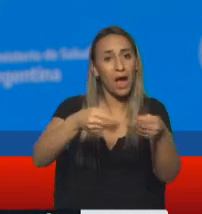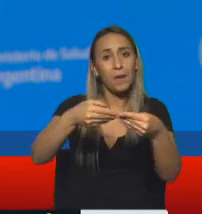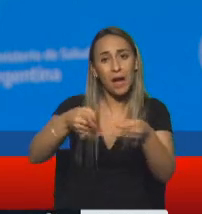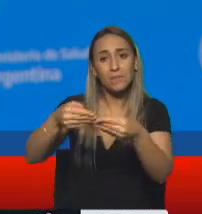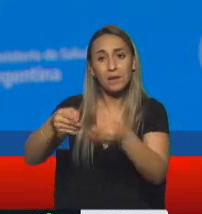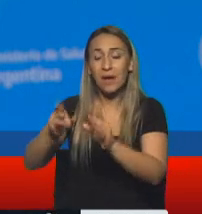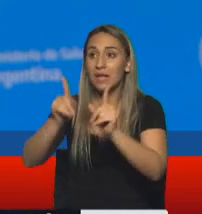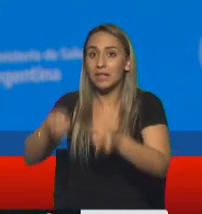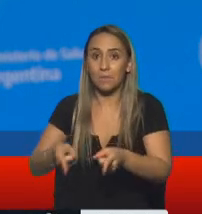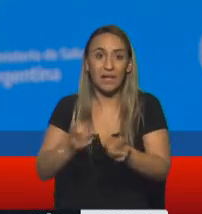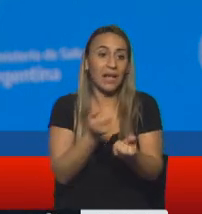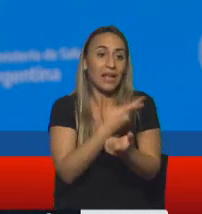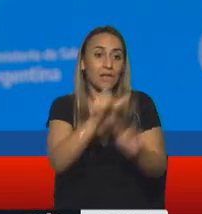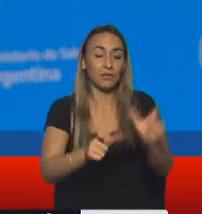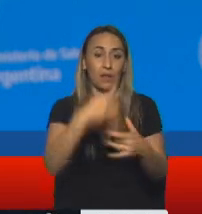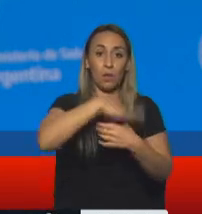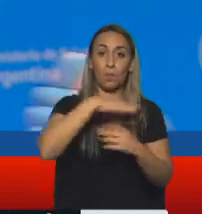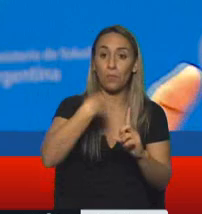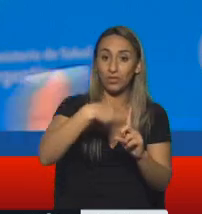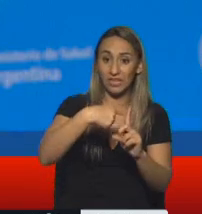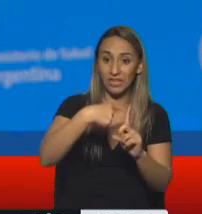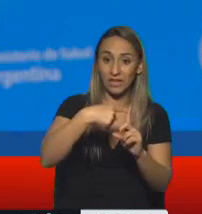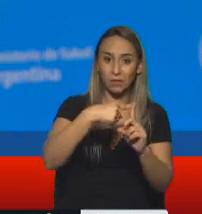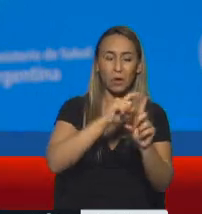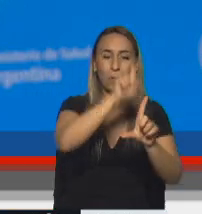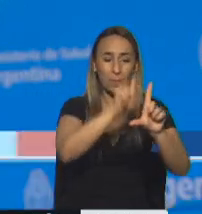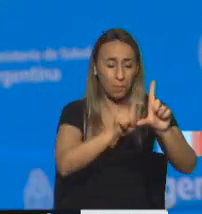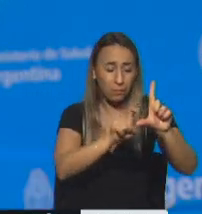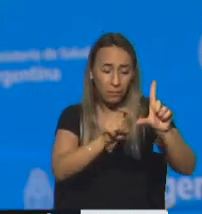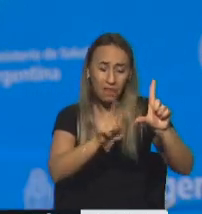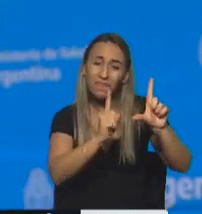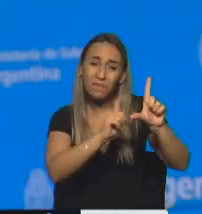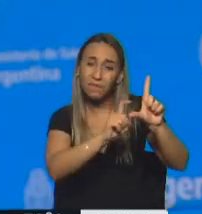sostener el número de casos en el nivel tan bajo que tenemos.